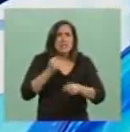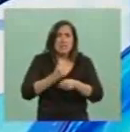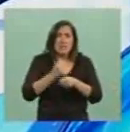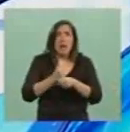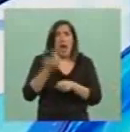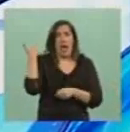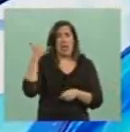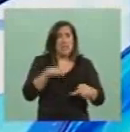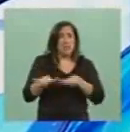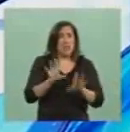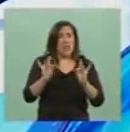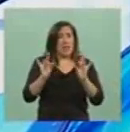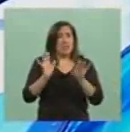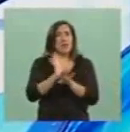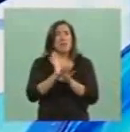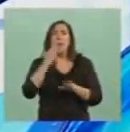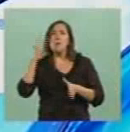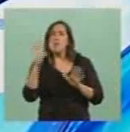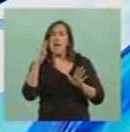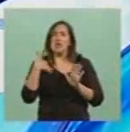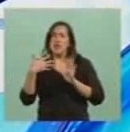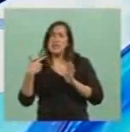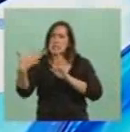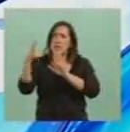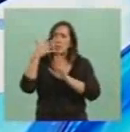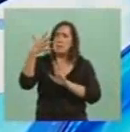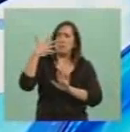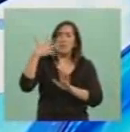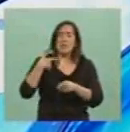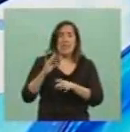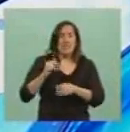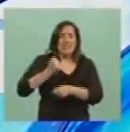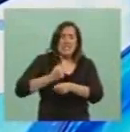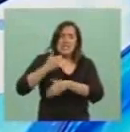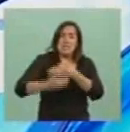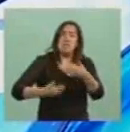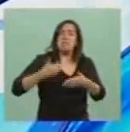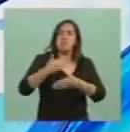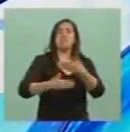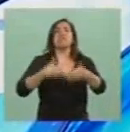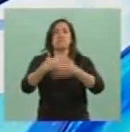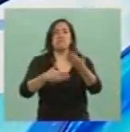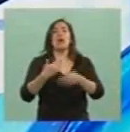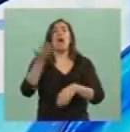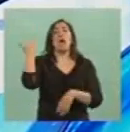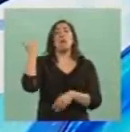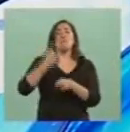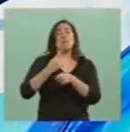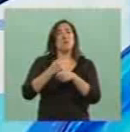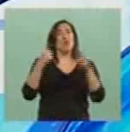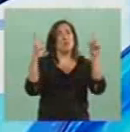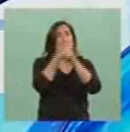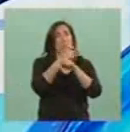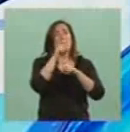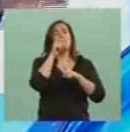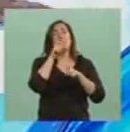por si fuera poco, en el año 2008 vino la crisis global, primero Lehman Brothers, primero